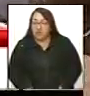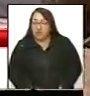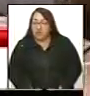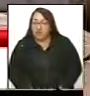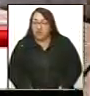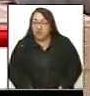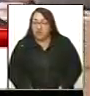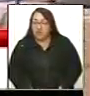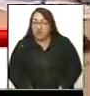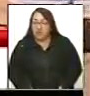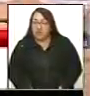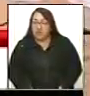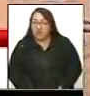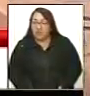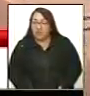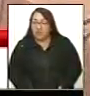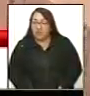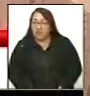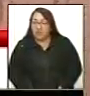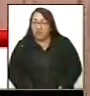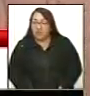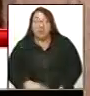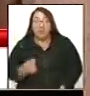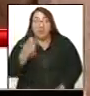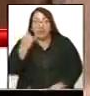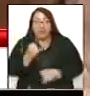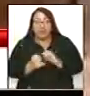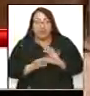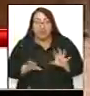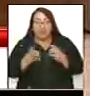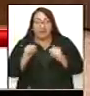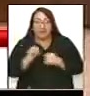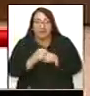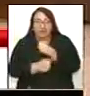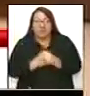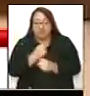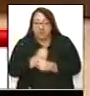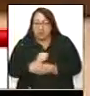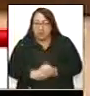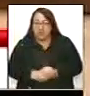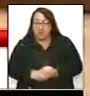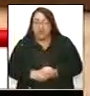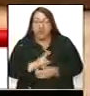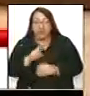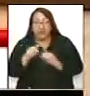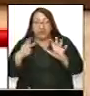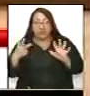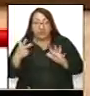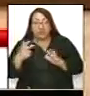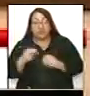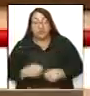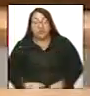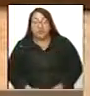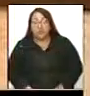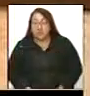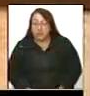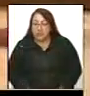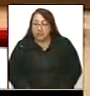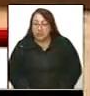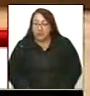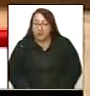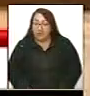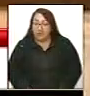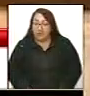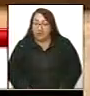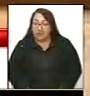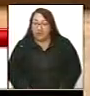terminar, Presidenta, quería señalar el informe este del año 2018, noviembre de 2018, la directora